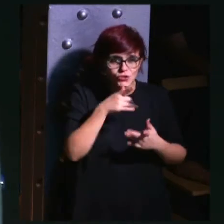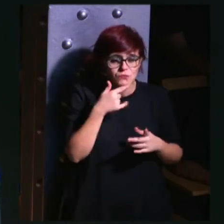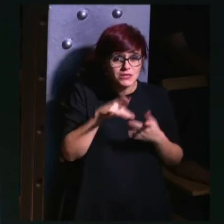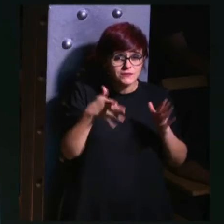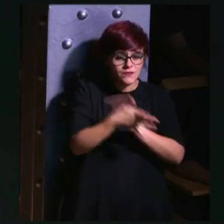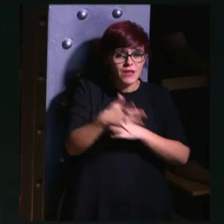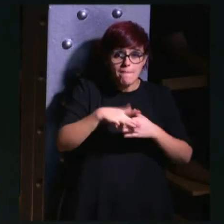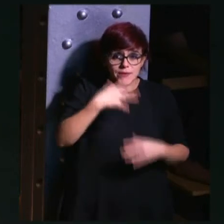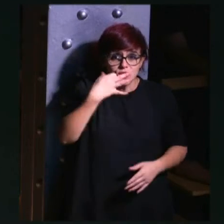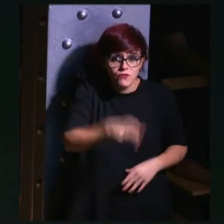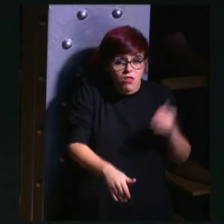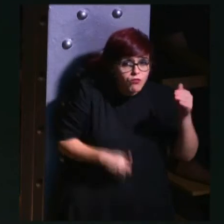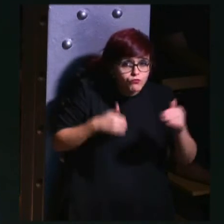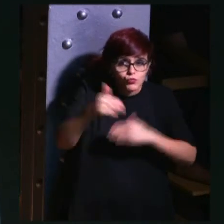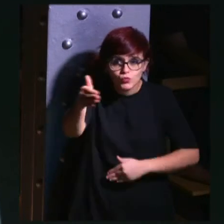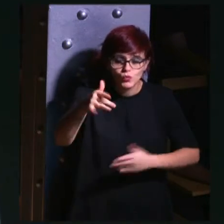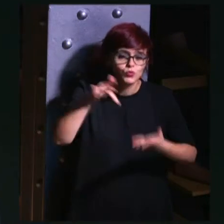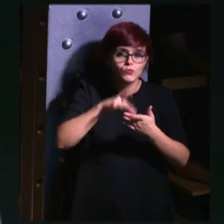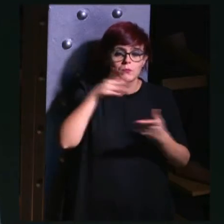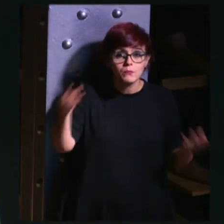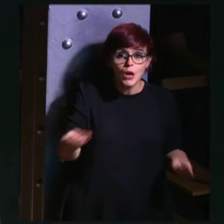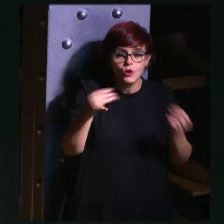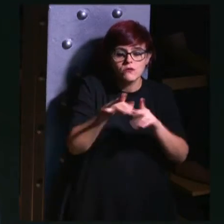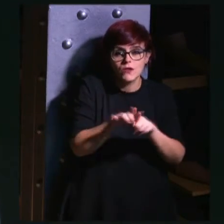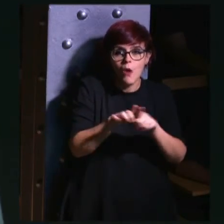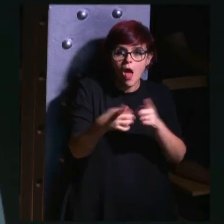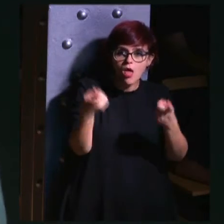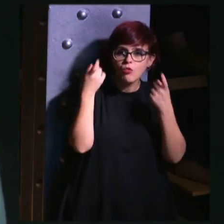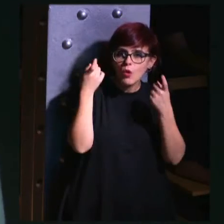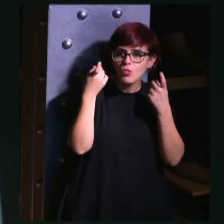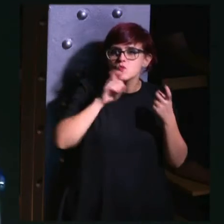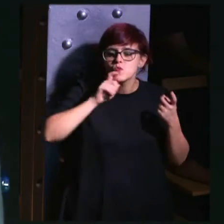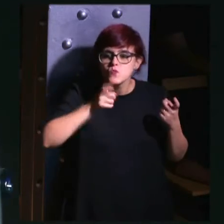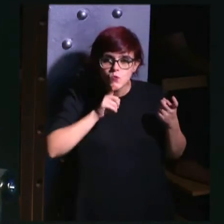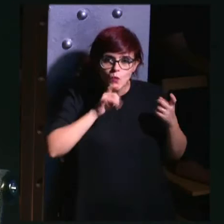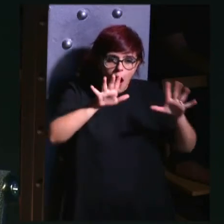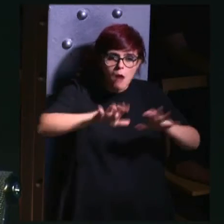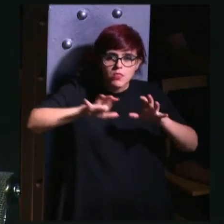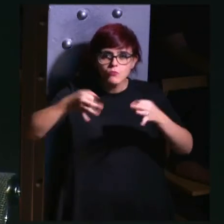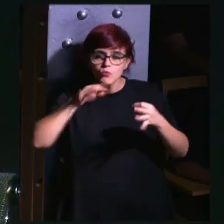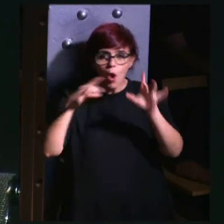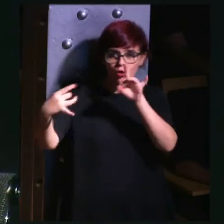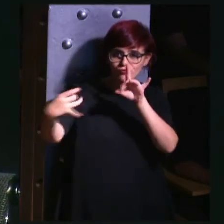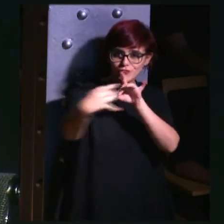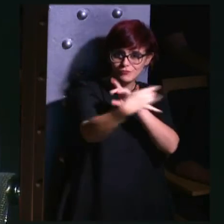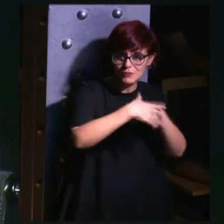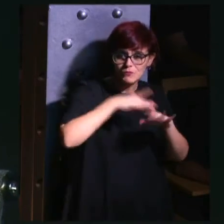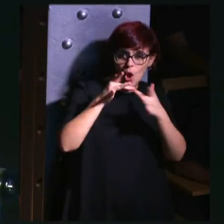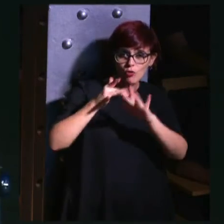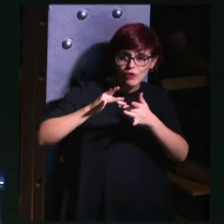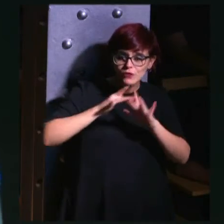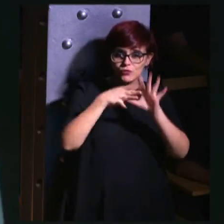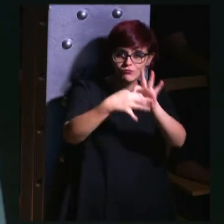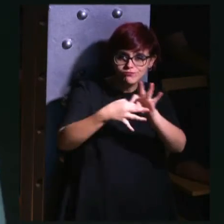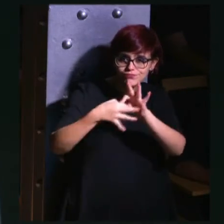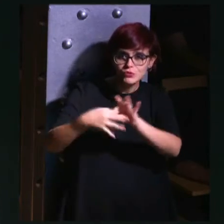infinitas posibilidades para que redefinamos también cómo nos educamos, cómo nos relacionamos unos con otros, cómo conectamos de